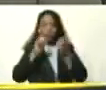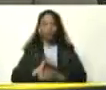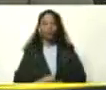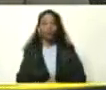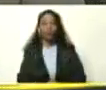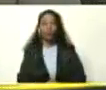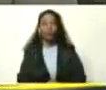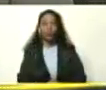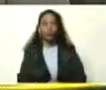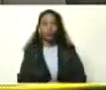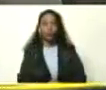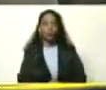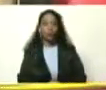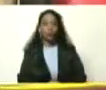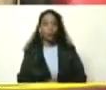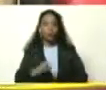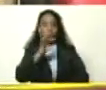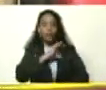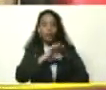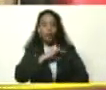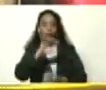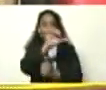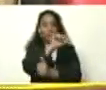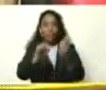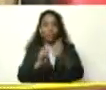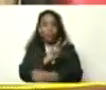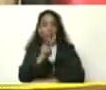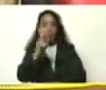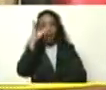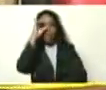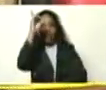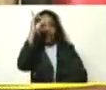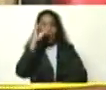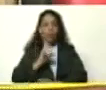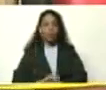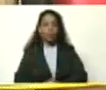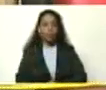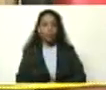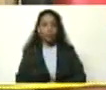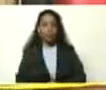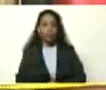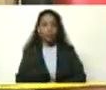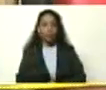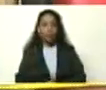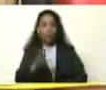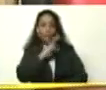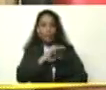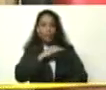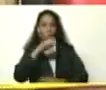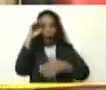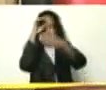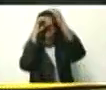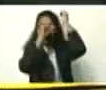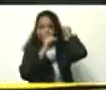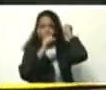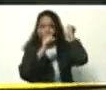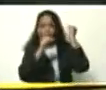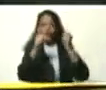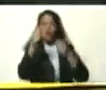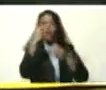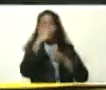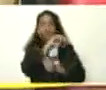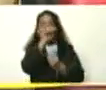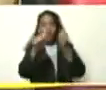señora vicepresidenta Delcy Rodríguez, señor canciller Carlos Farías,